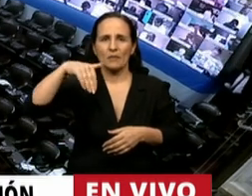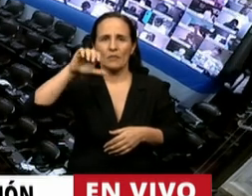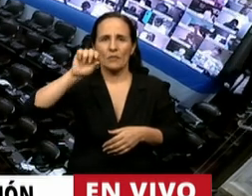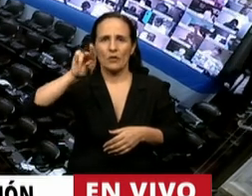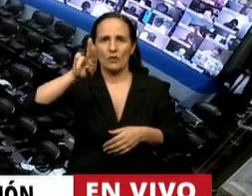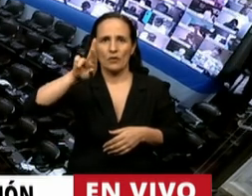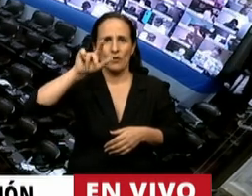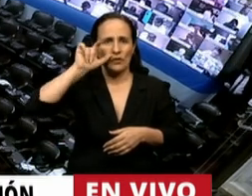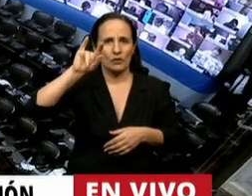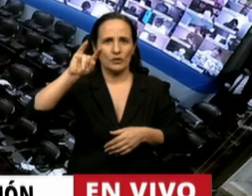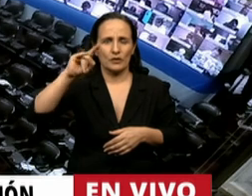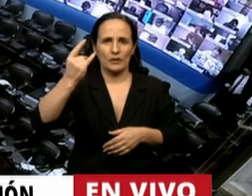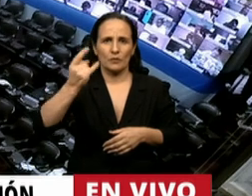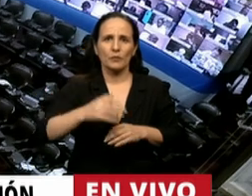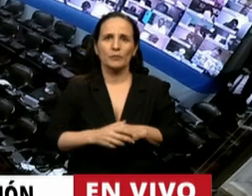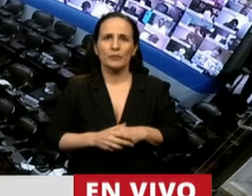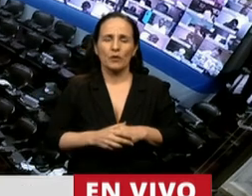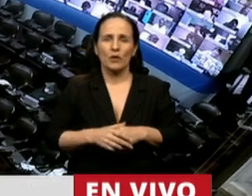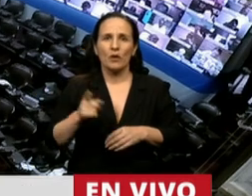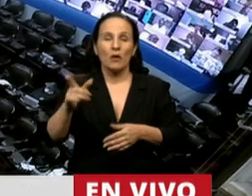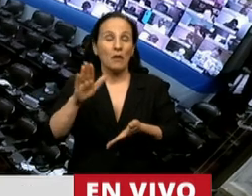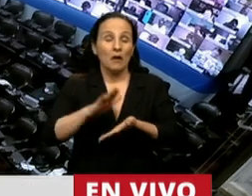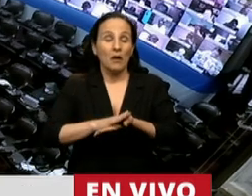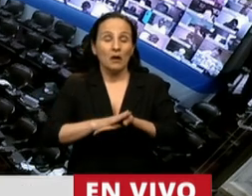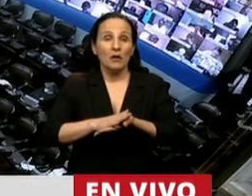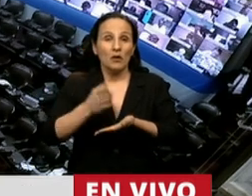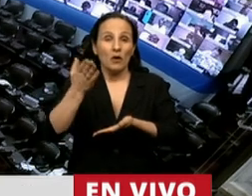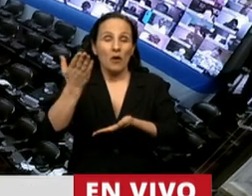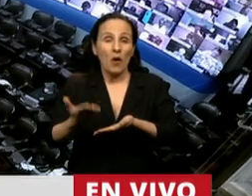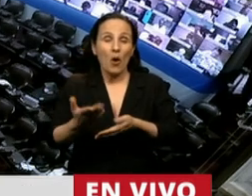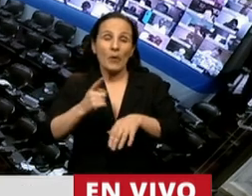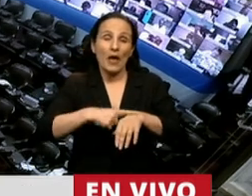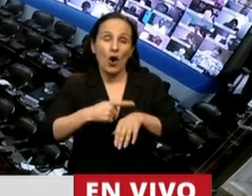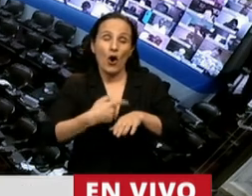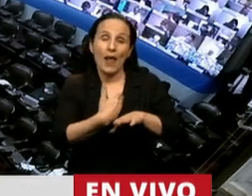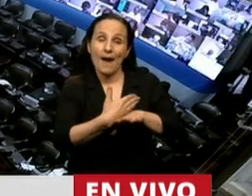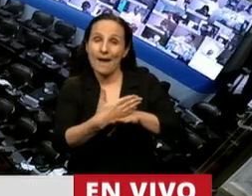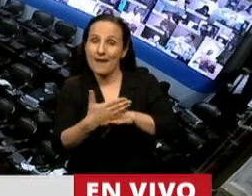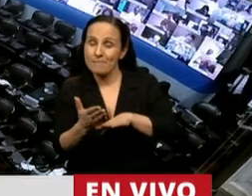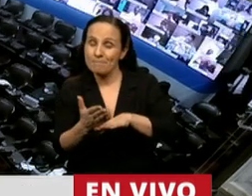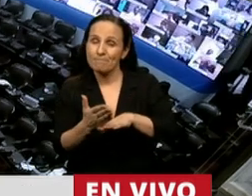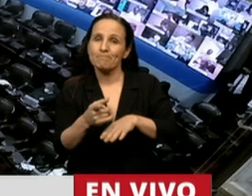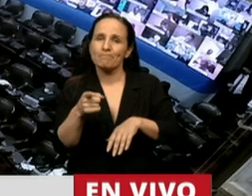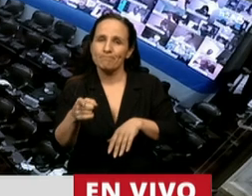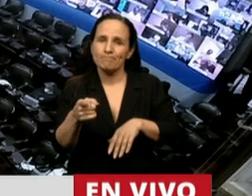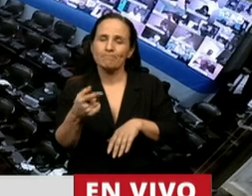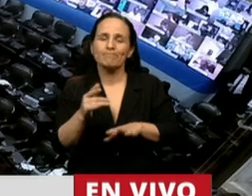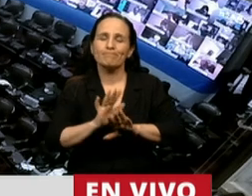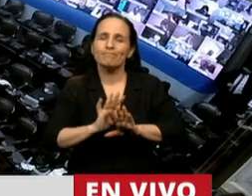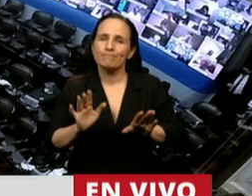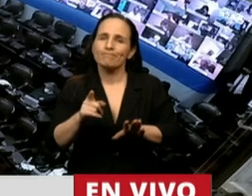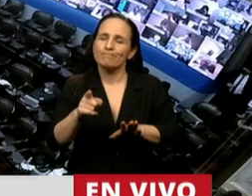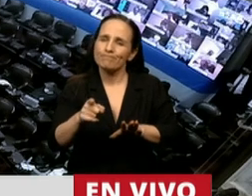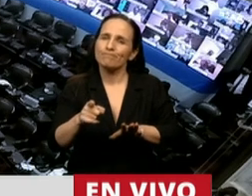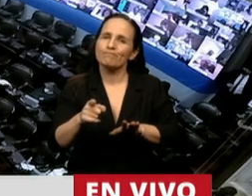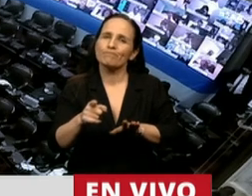moró presidente en función de lo avanzado de la hora y